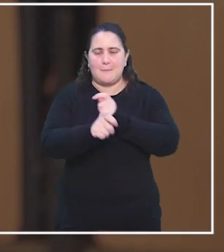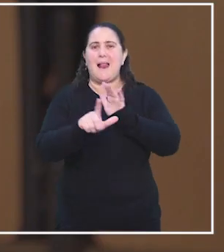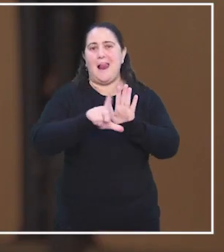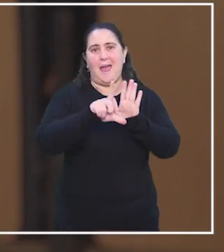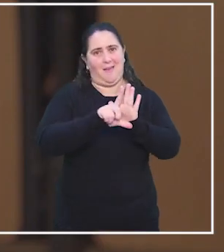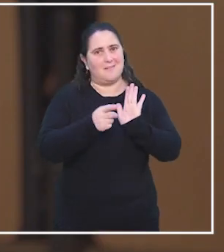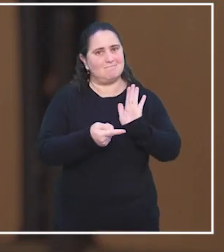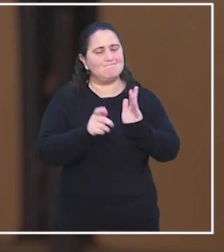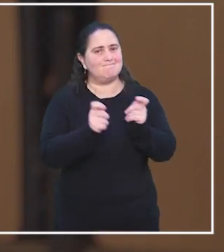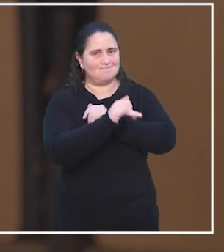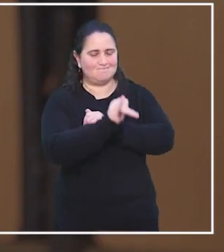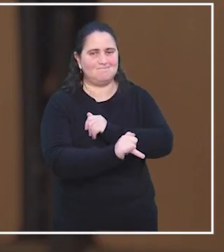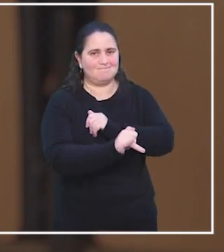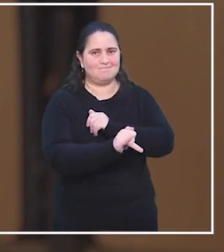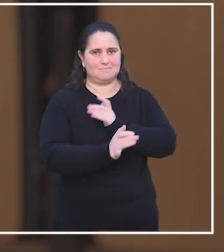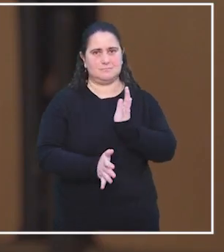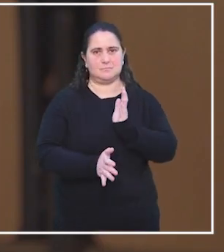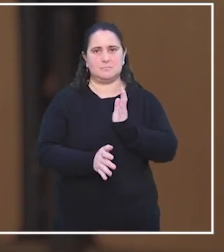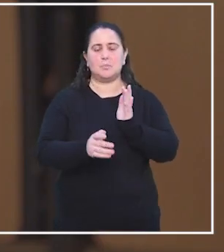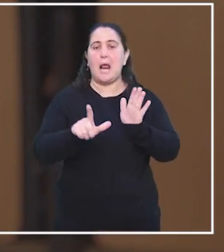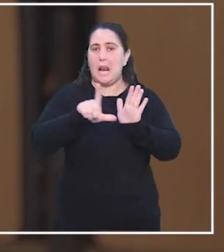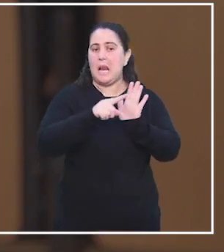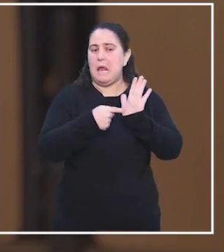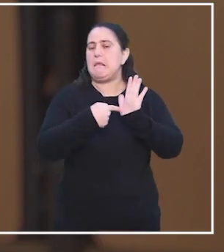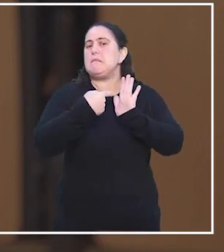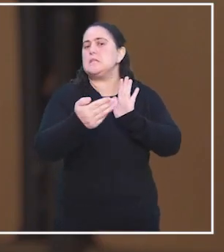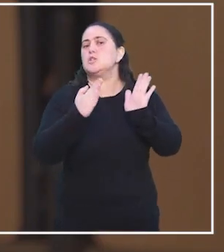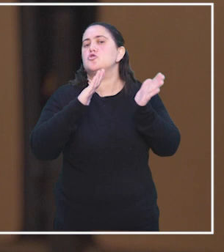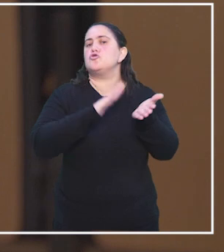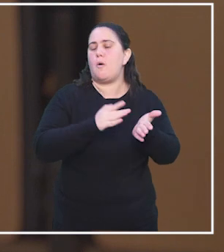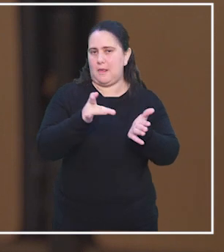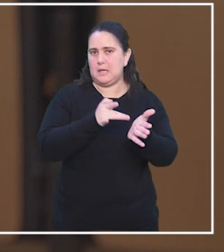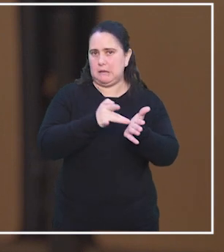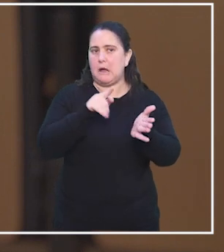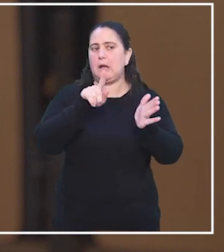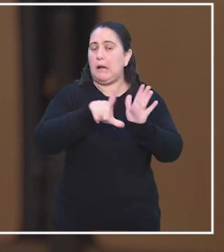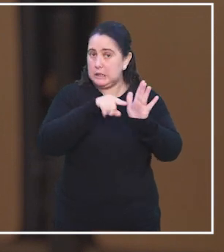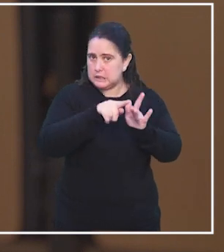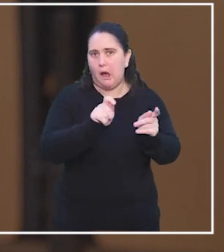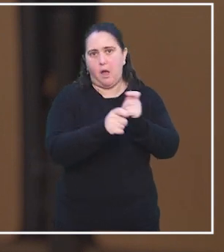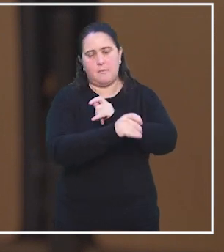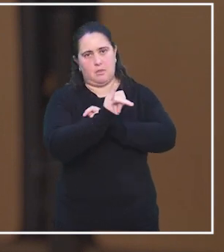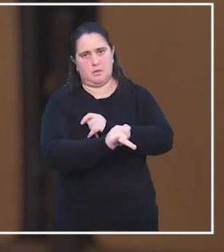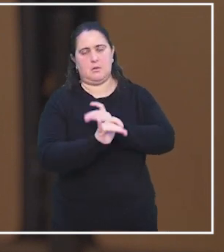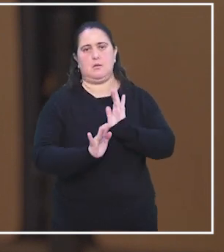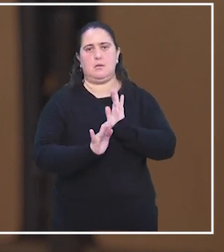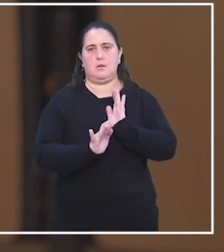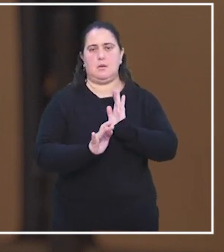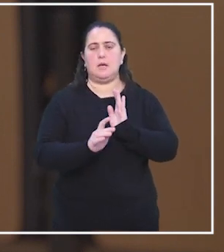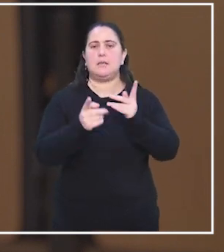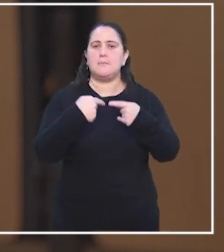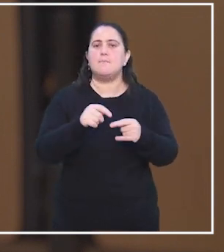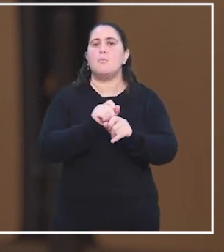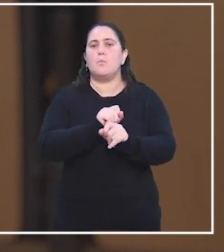leyes que hablan de lo digital, que la habilidad